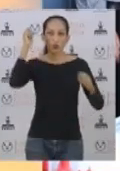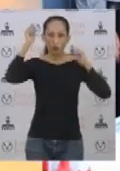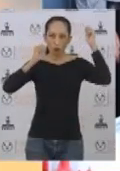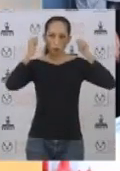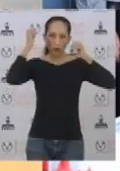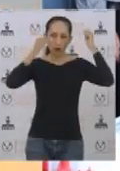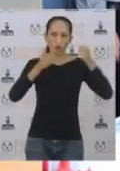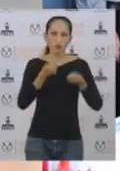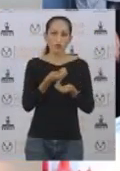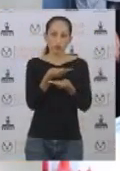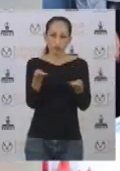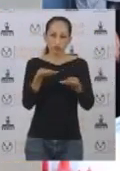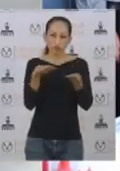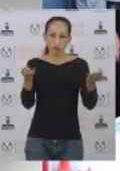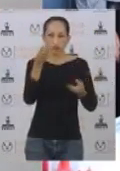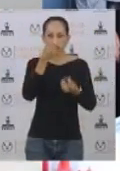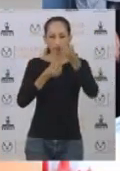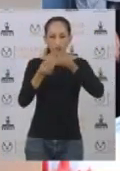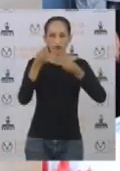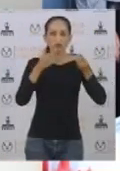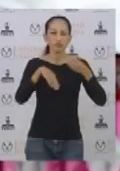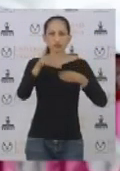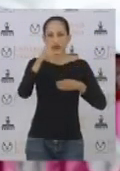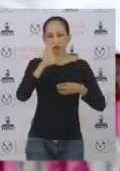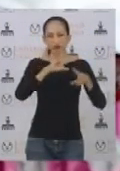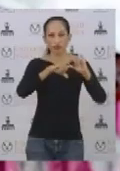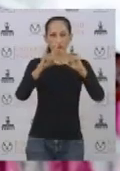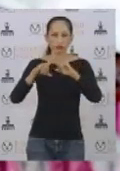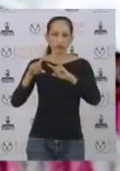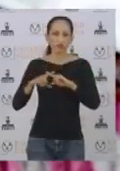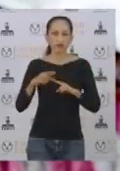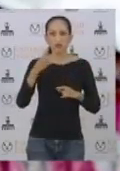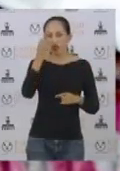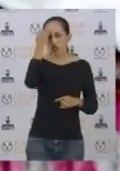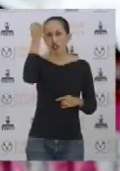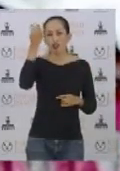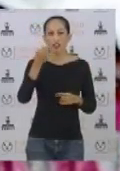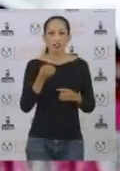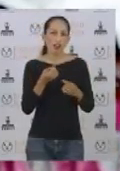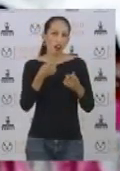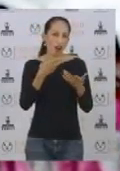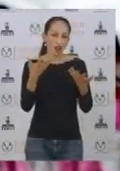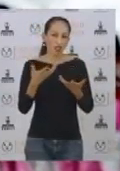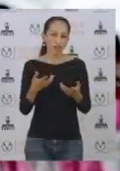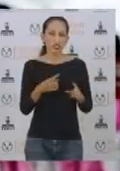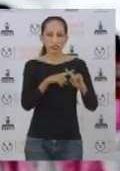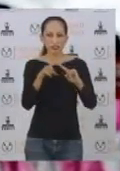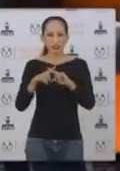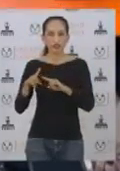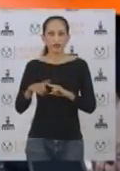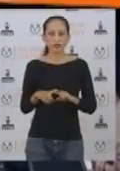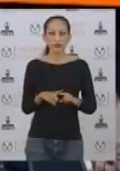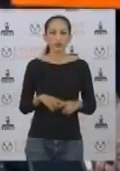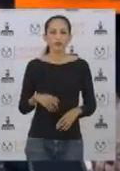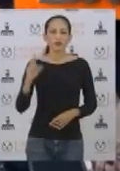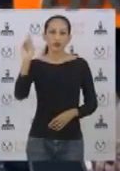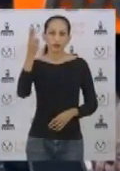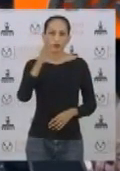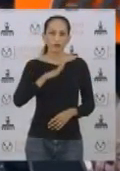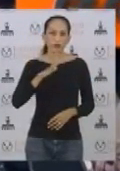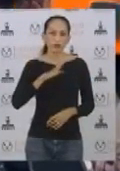en turismo, ofrecieron diferentes alimentos, postres y bebidas donde se dieron a la tarea de usar su creatividad para crear su propia marca. La UAT llevó a